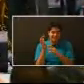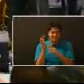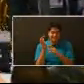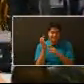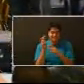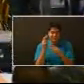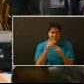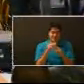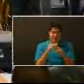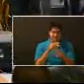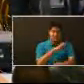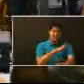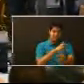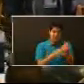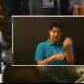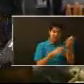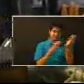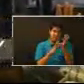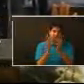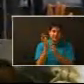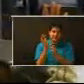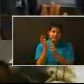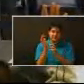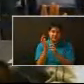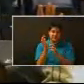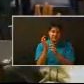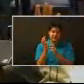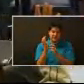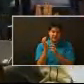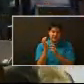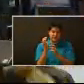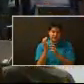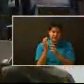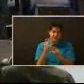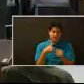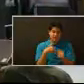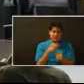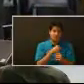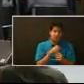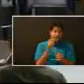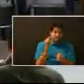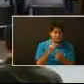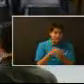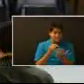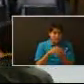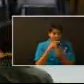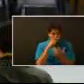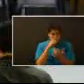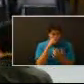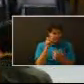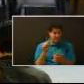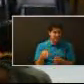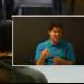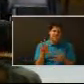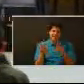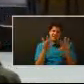el nombre poderoso de Jesús. Y yo le quiero pedir si alguien